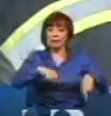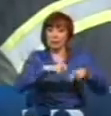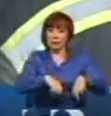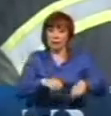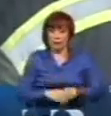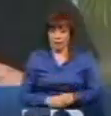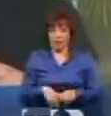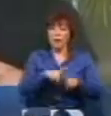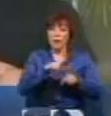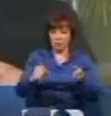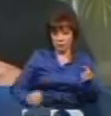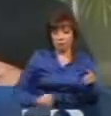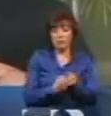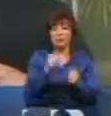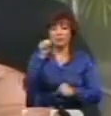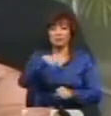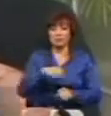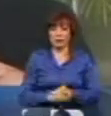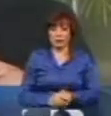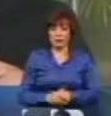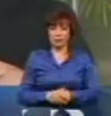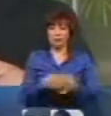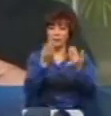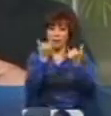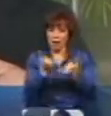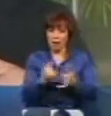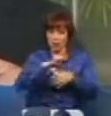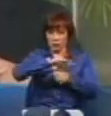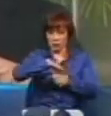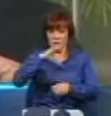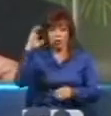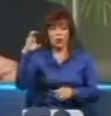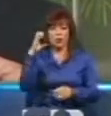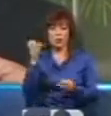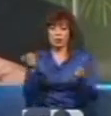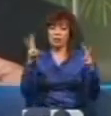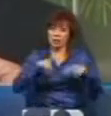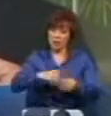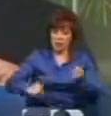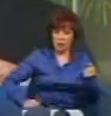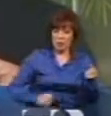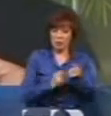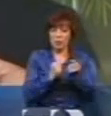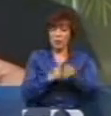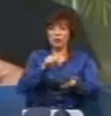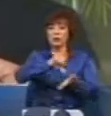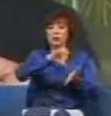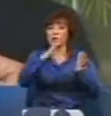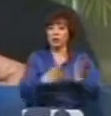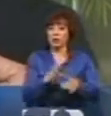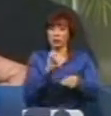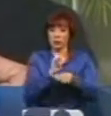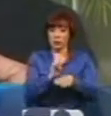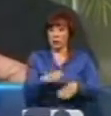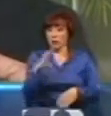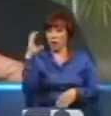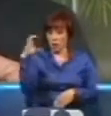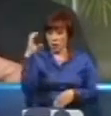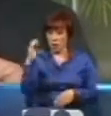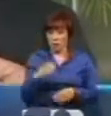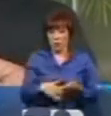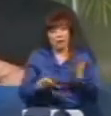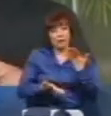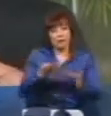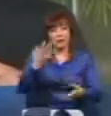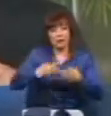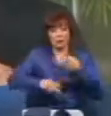hay apoyo legal. El Consulado de Colombia está obligado a prestar asistencia jurídica a todo nacional colombiano que tenga alguna dificultad en el mundo,